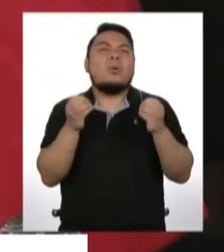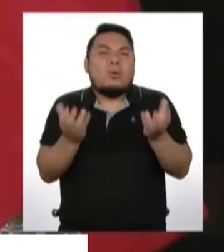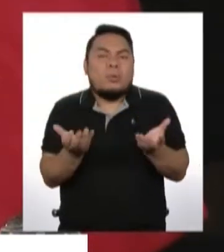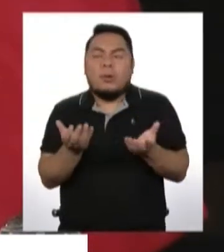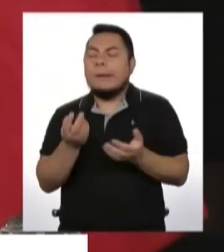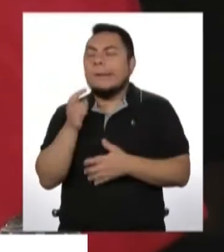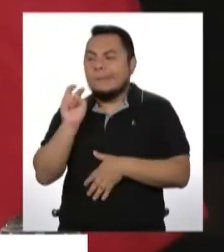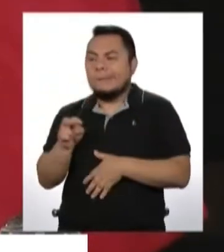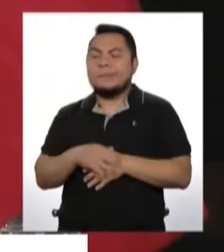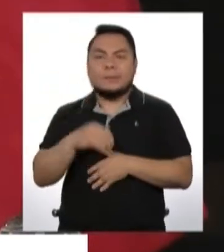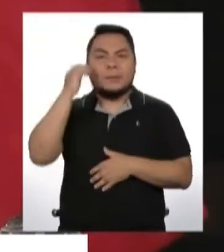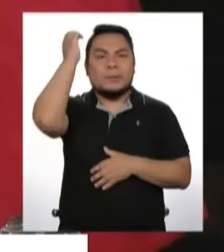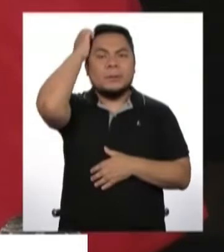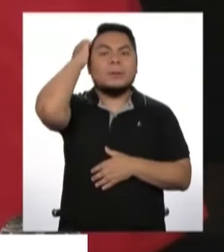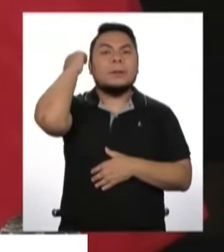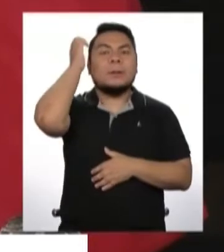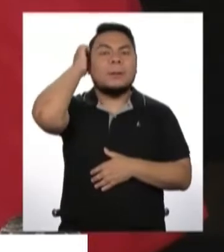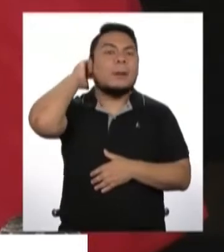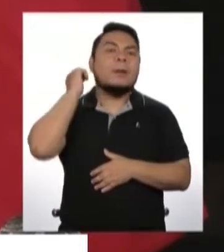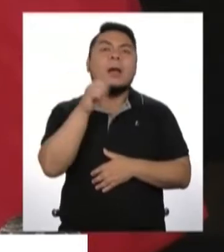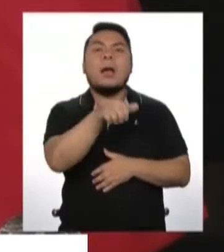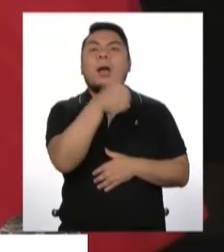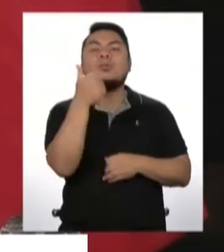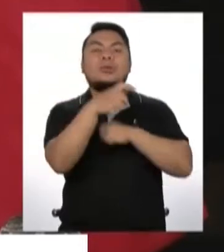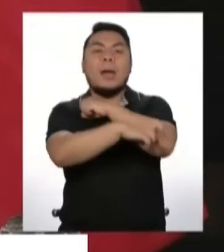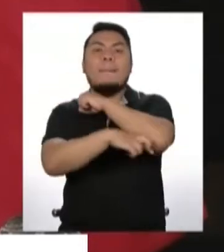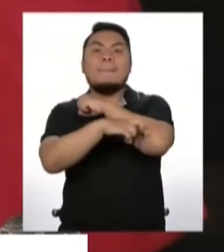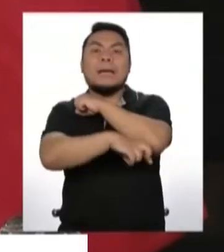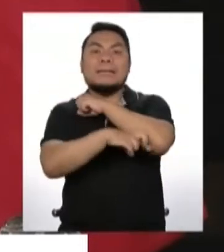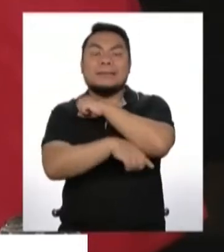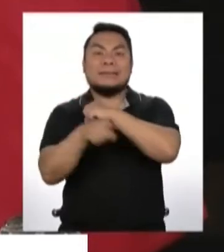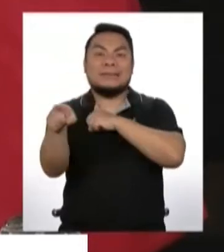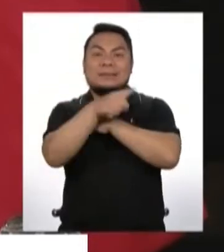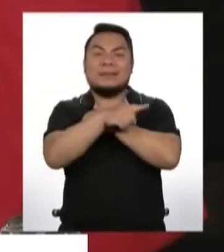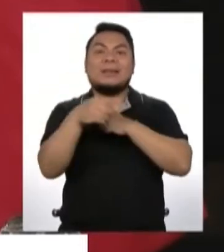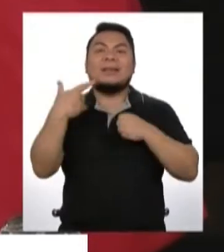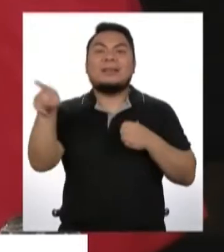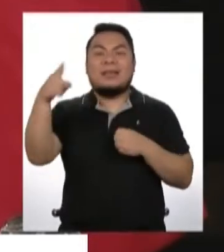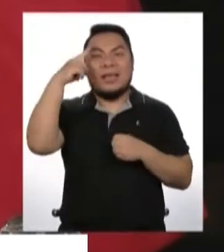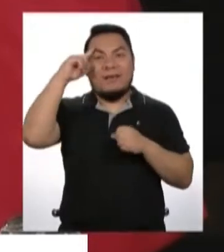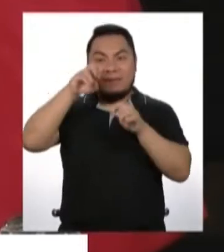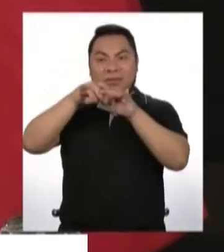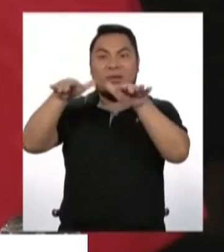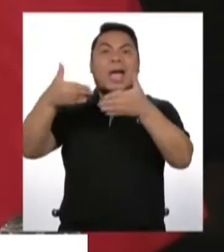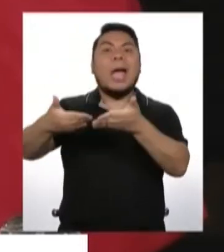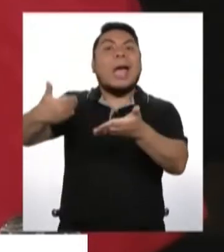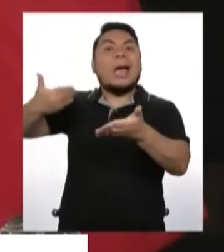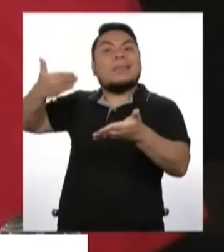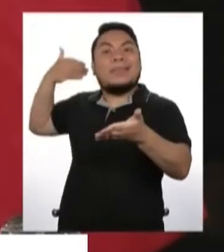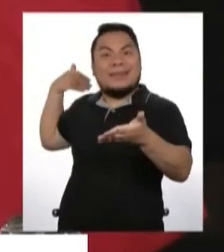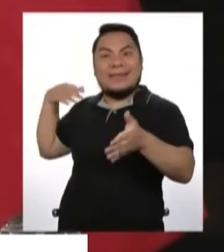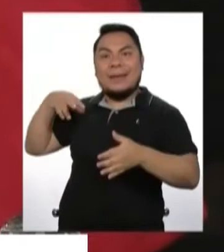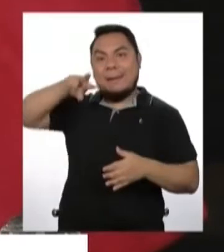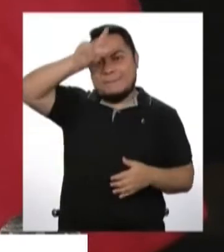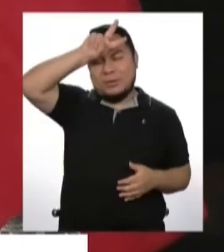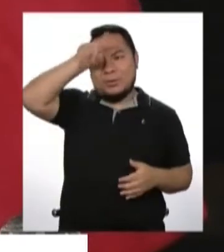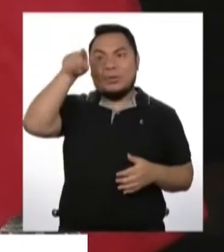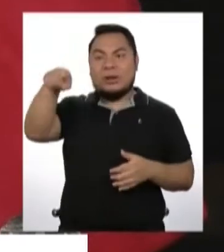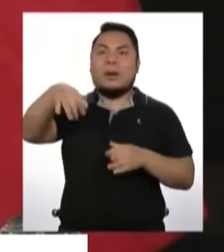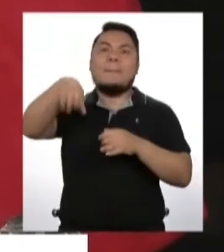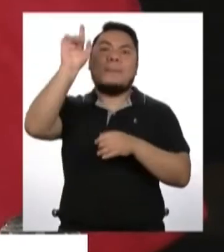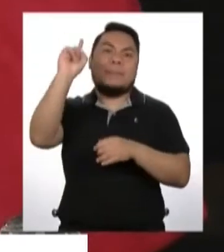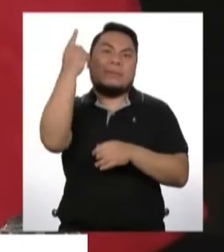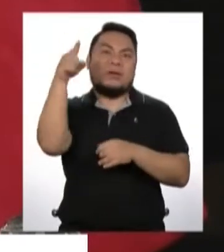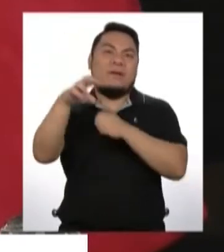Hay otros países que han sido contagiados antes que el Perú y podemos ver en ellos cómo es